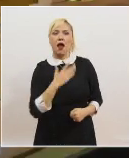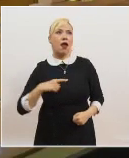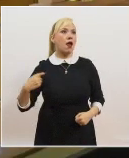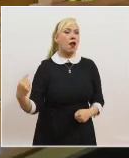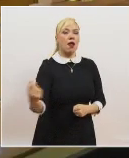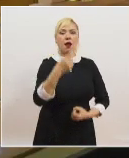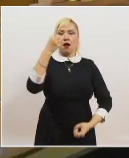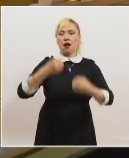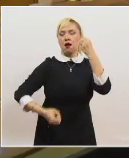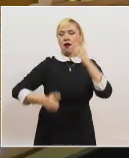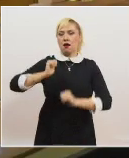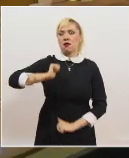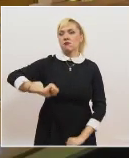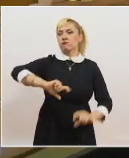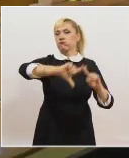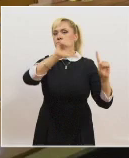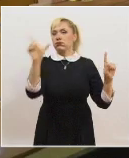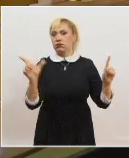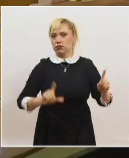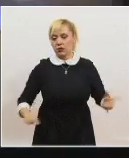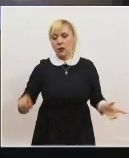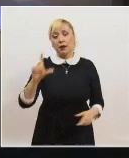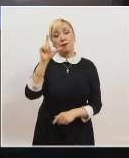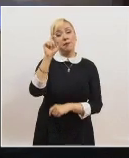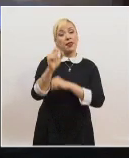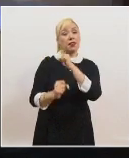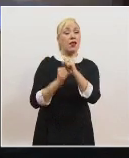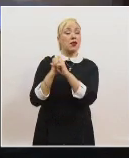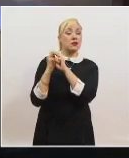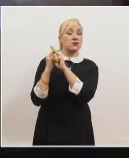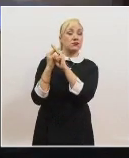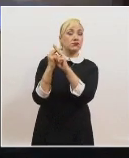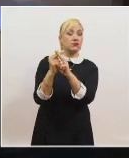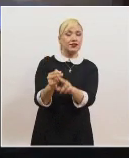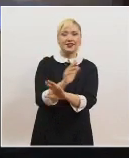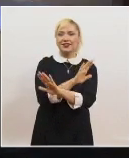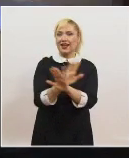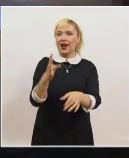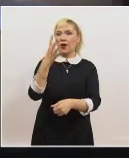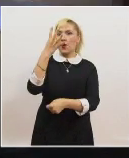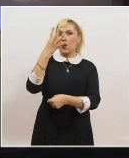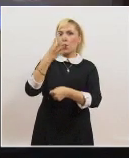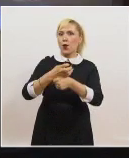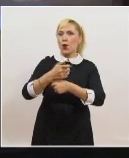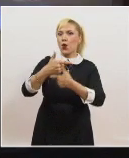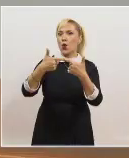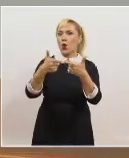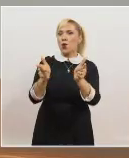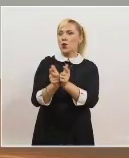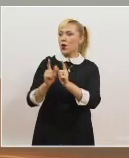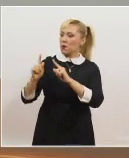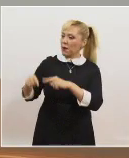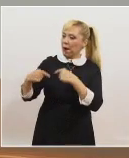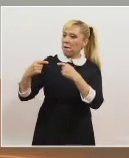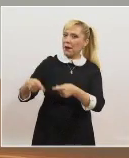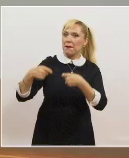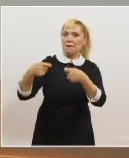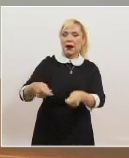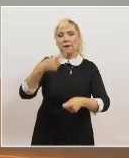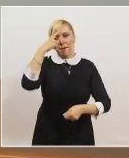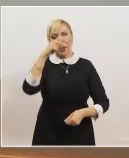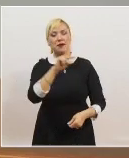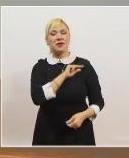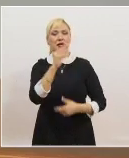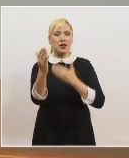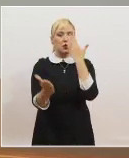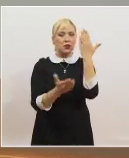Federal. Ello en el marco del 20 aniversario del egreso de la cuarta generación de la especialidad en Administración de